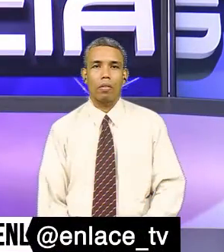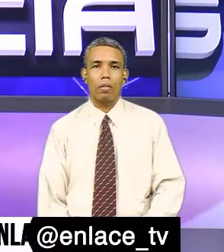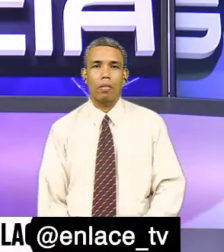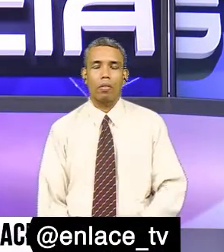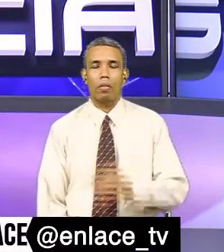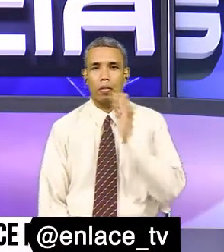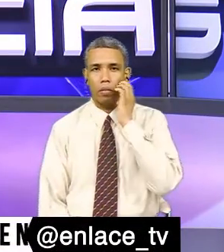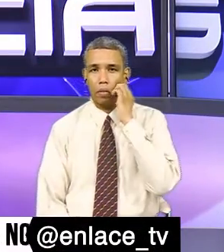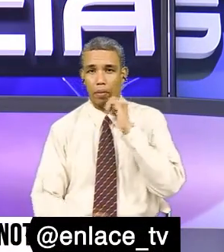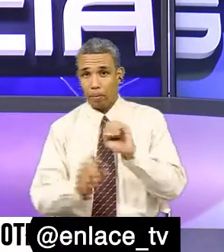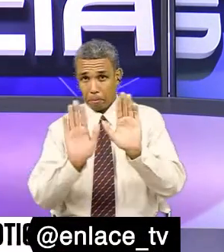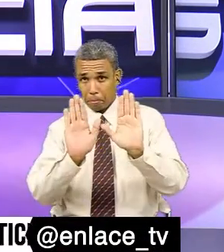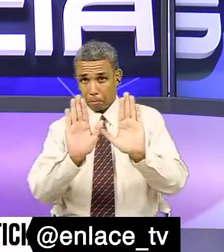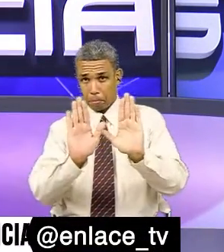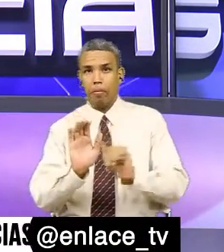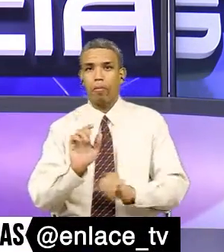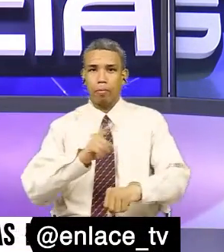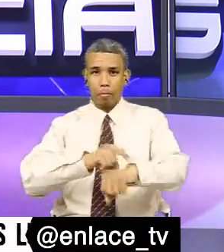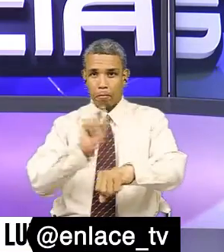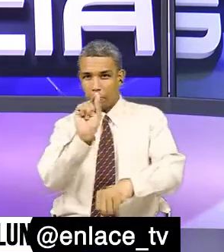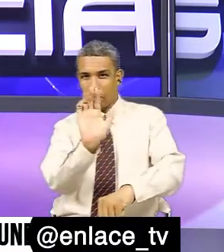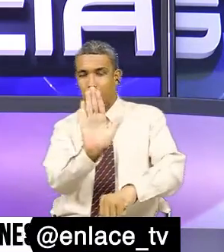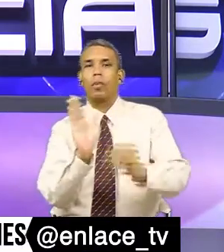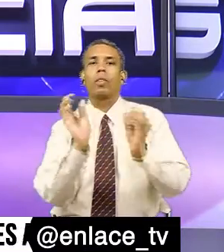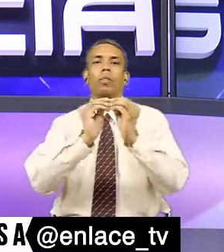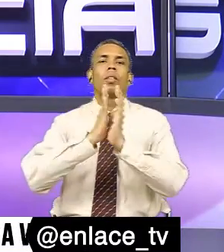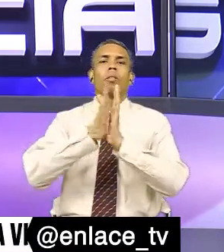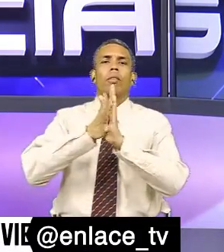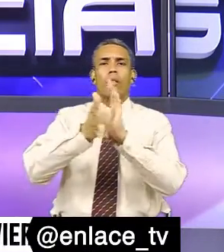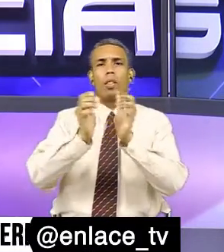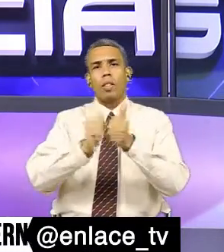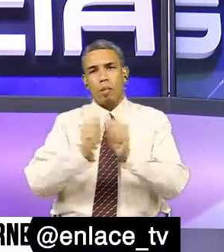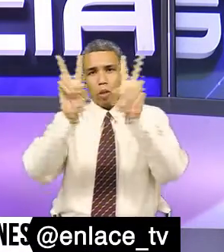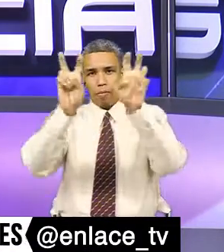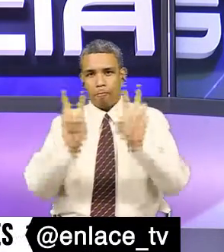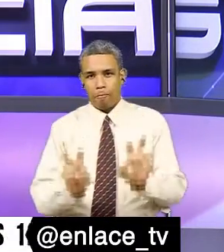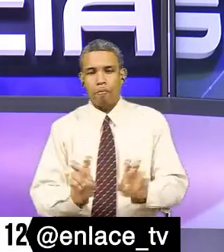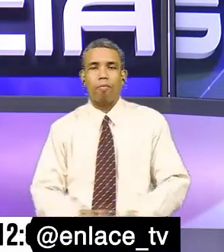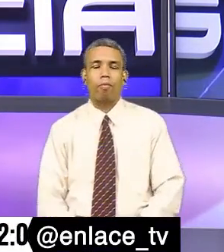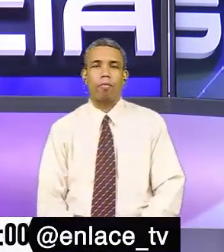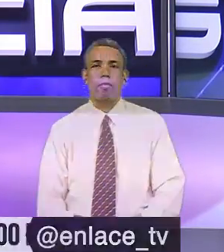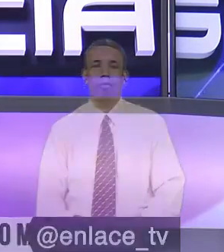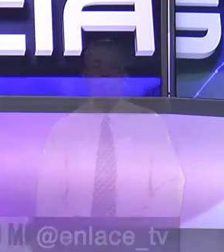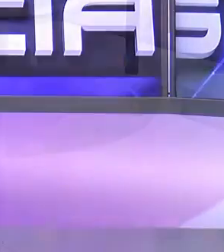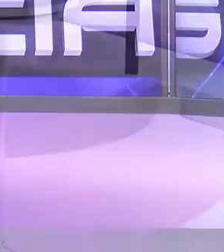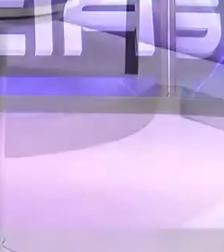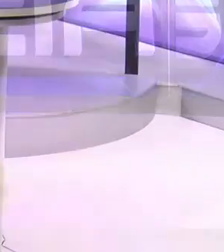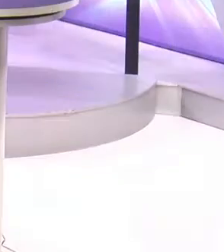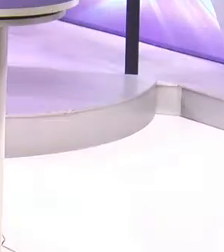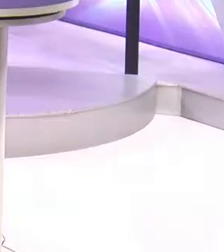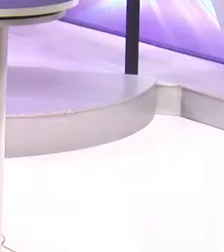Hacemos una pausa en el noticiero que usted quiere ver. En instantes les tendremos la información deportiva en Enlace Noticias.